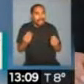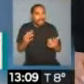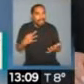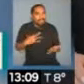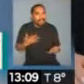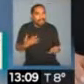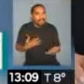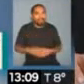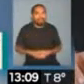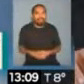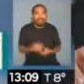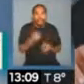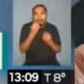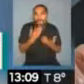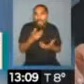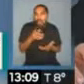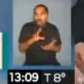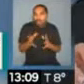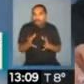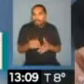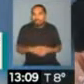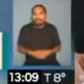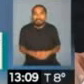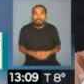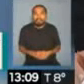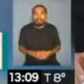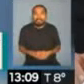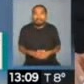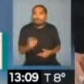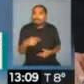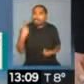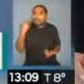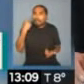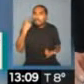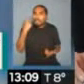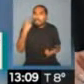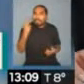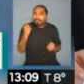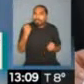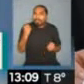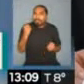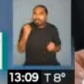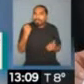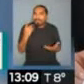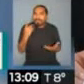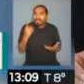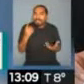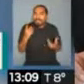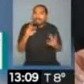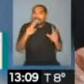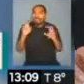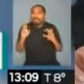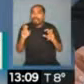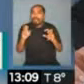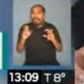Por eso es que tenemos también muy fuerte pensando cómo es, más allá de la exportación, el tema